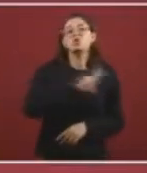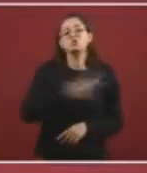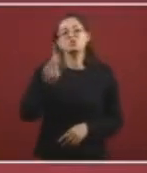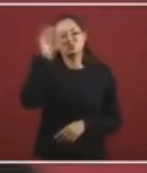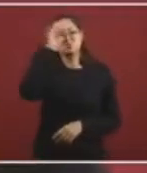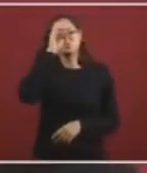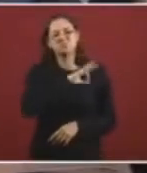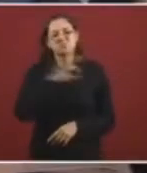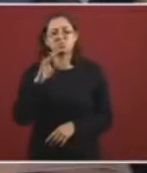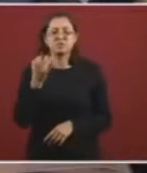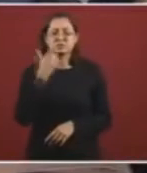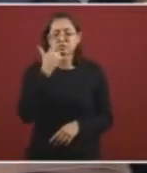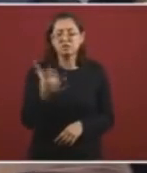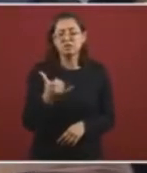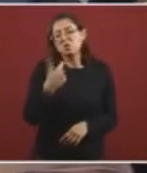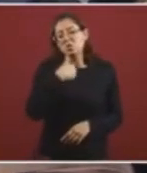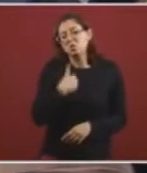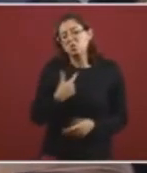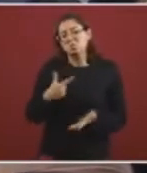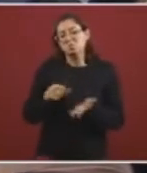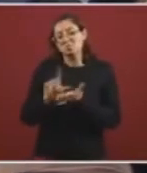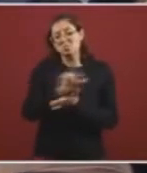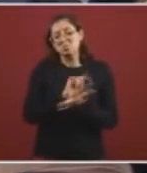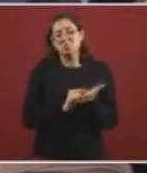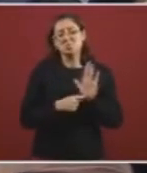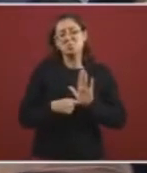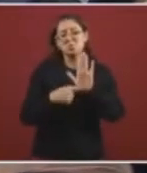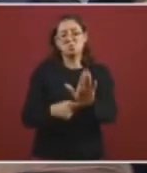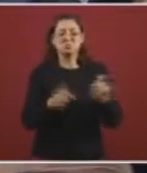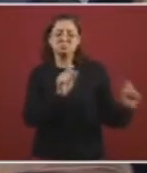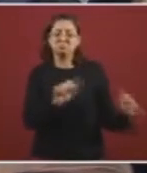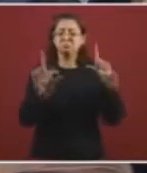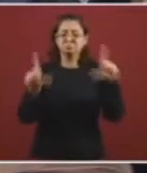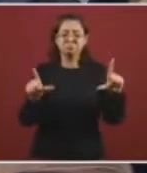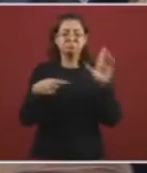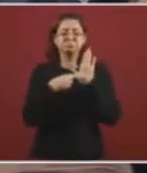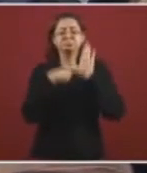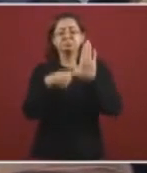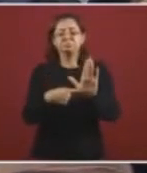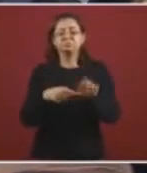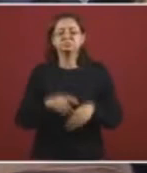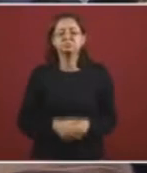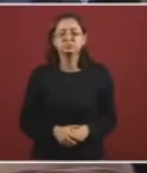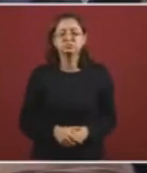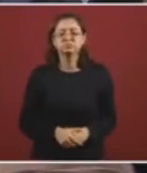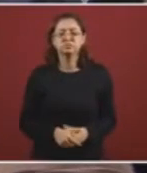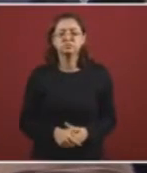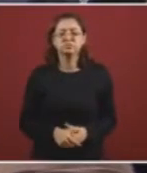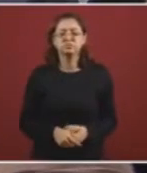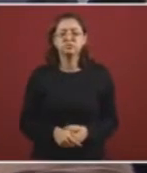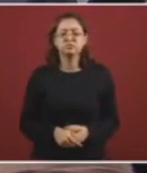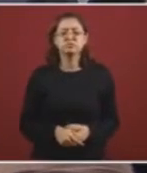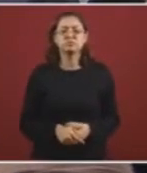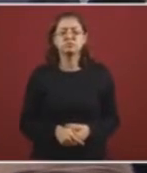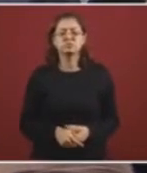ese es el fenómeno. Y lo que estoy planteando es eso, que equivocados están